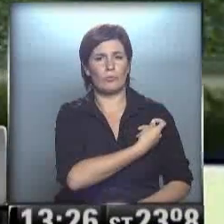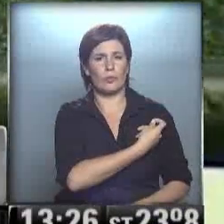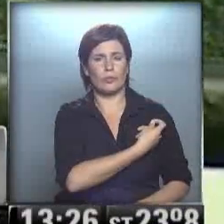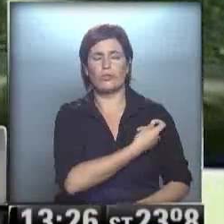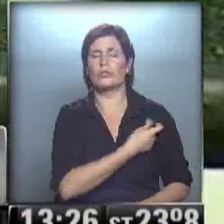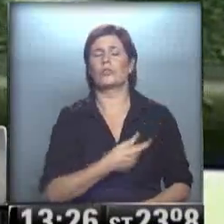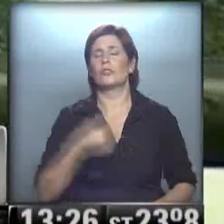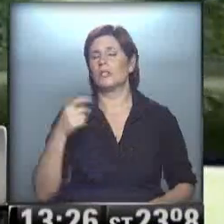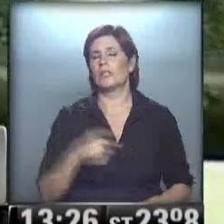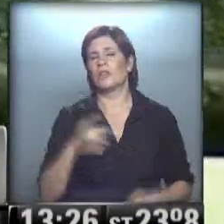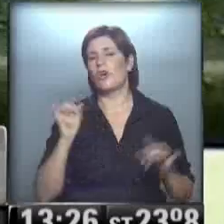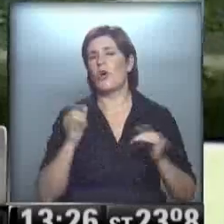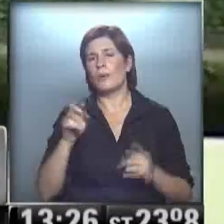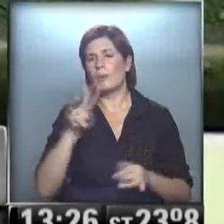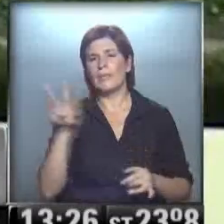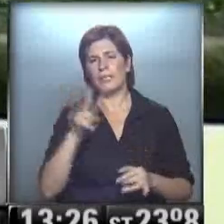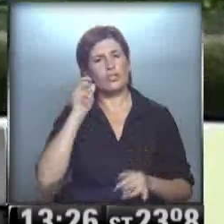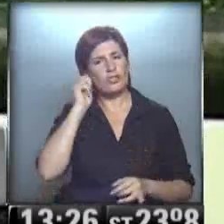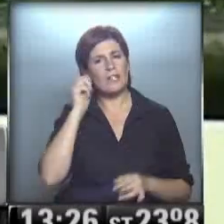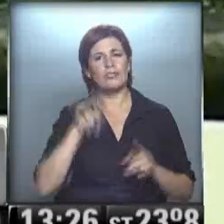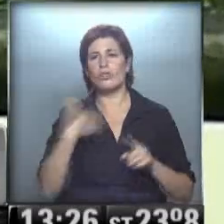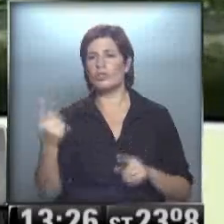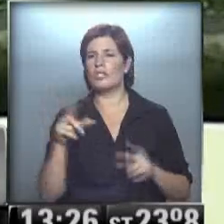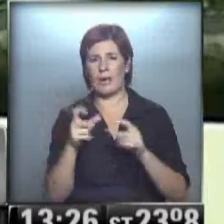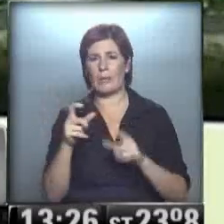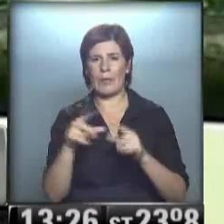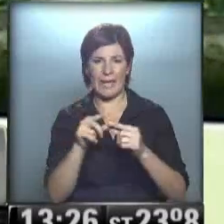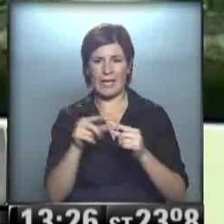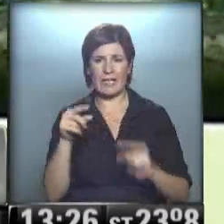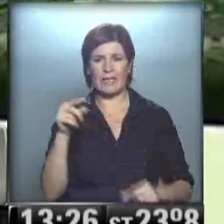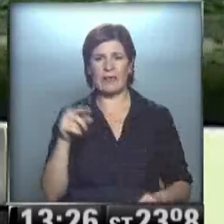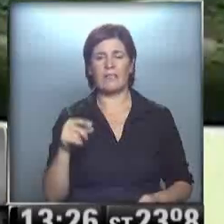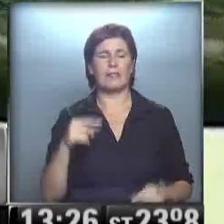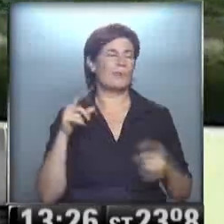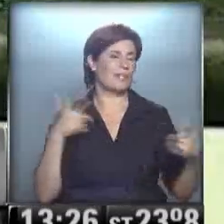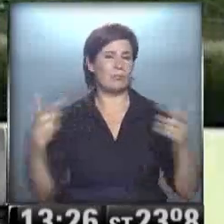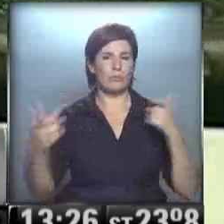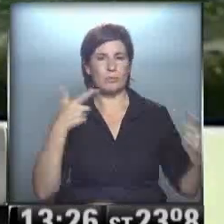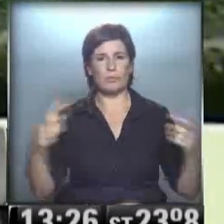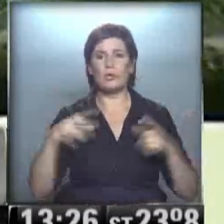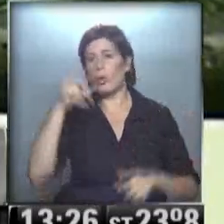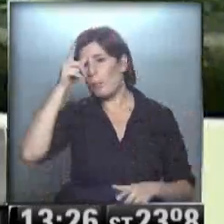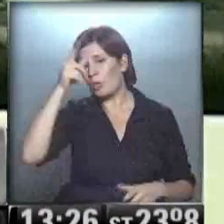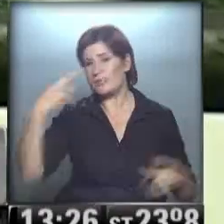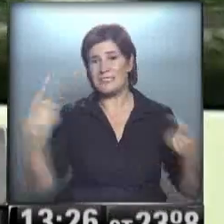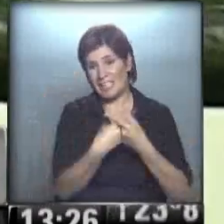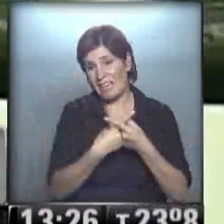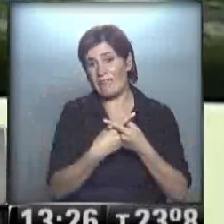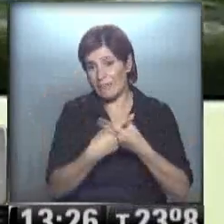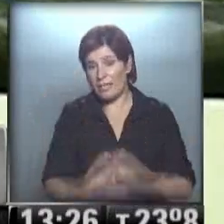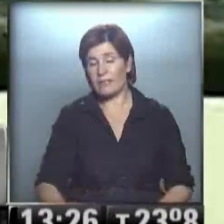Paz Este joven de 22 años y otra de las balas en la balacera en el enf amiento con este hombre de fuerzas de